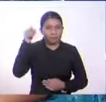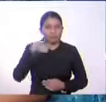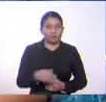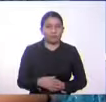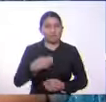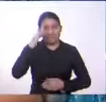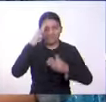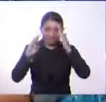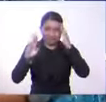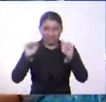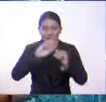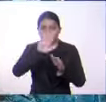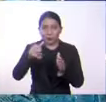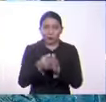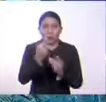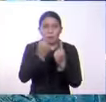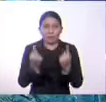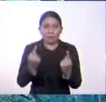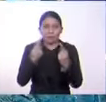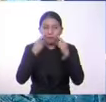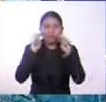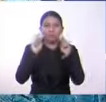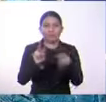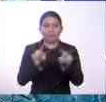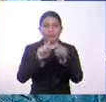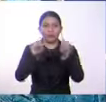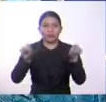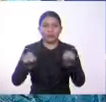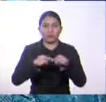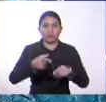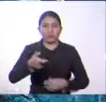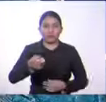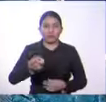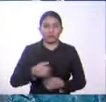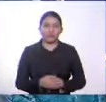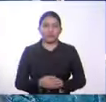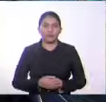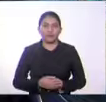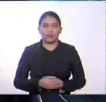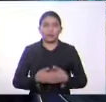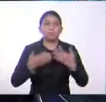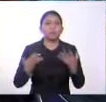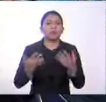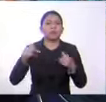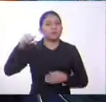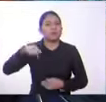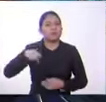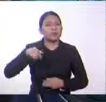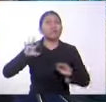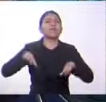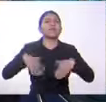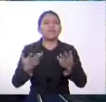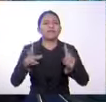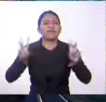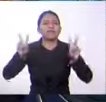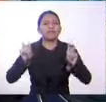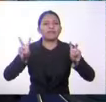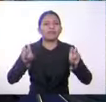que nos sintonizan a través de los medios digitales y están compartiendo estas teleclases. Alba, ¿cuál va a ser el contenido que hoy vamos a